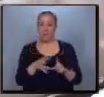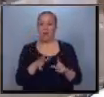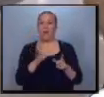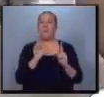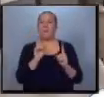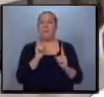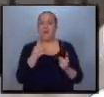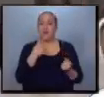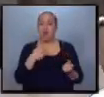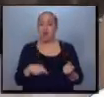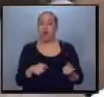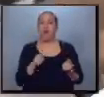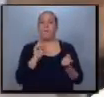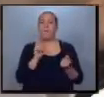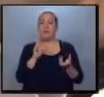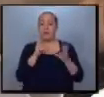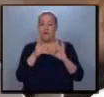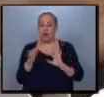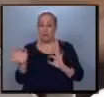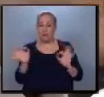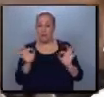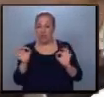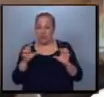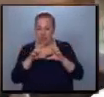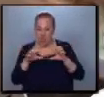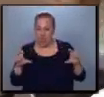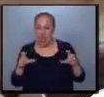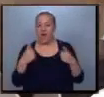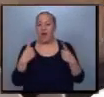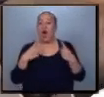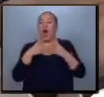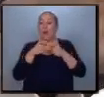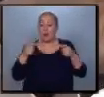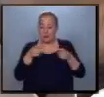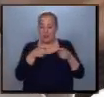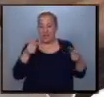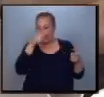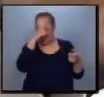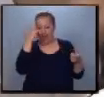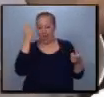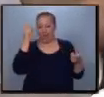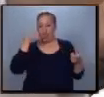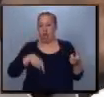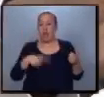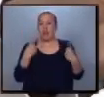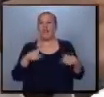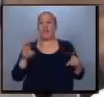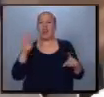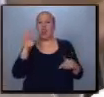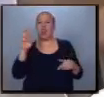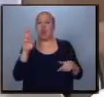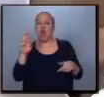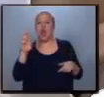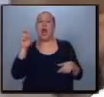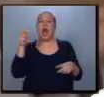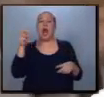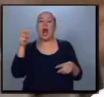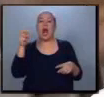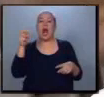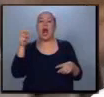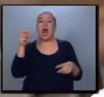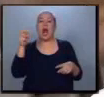el mismo color, es el mismo tamaño, como todos los billetes nacionales son del mismo tamaño, a diferencia de lo que sucede con los dólares o con los euros, que tienen